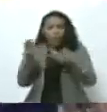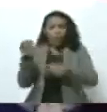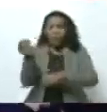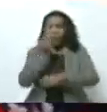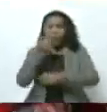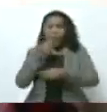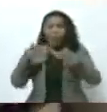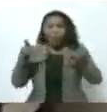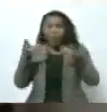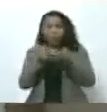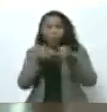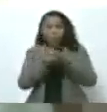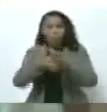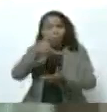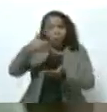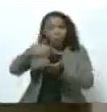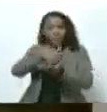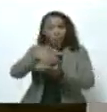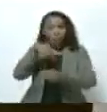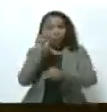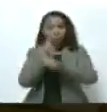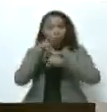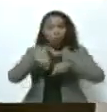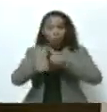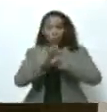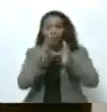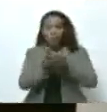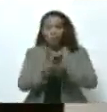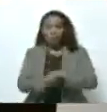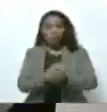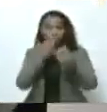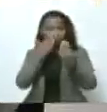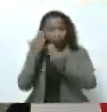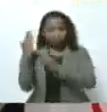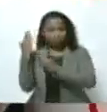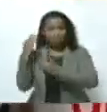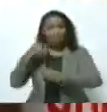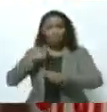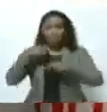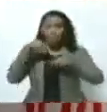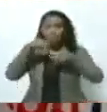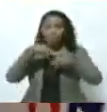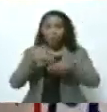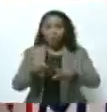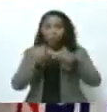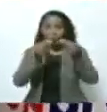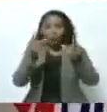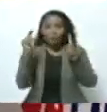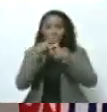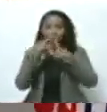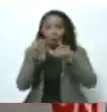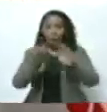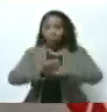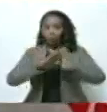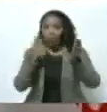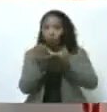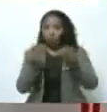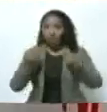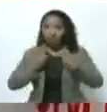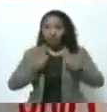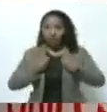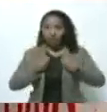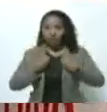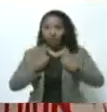los sectores más vulnerables, único en el mundo. Fíjate, Héctor, te voy a dar ahorita la palabra. El mundo está viviendo una